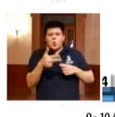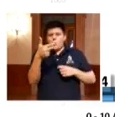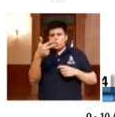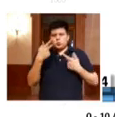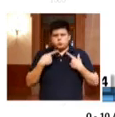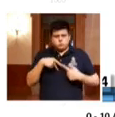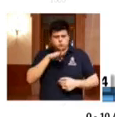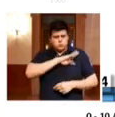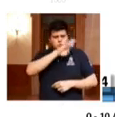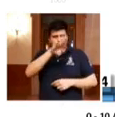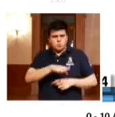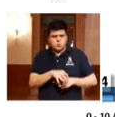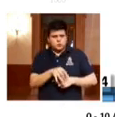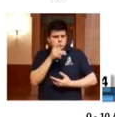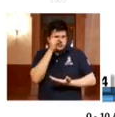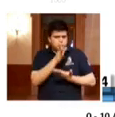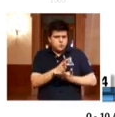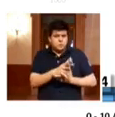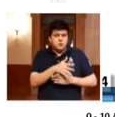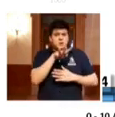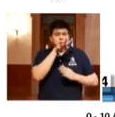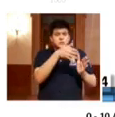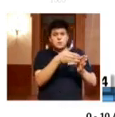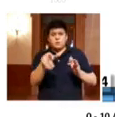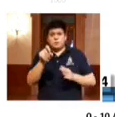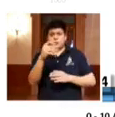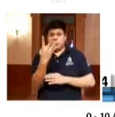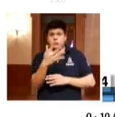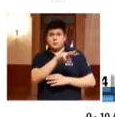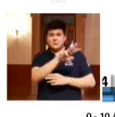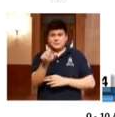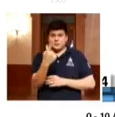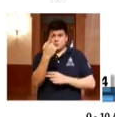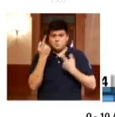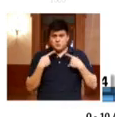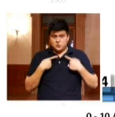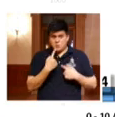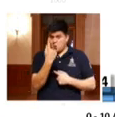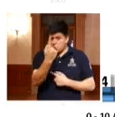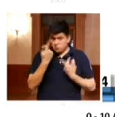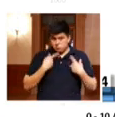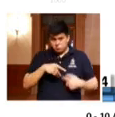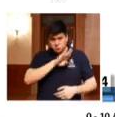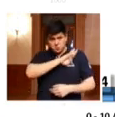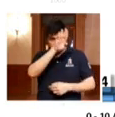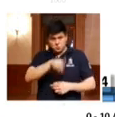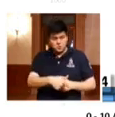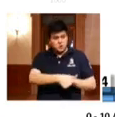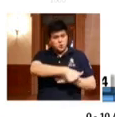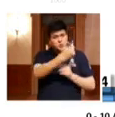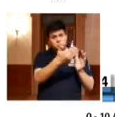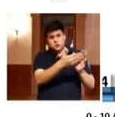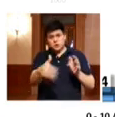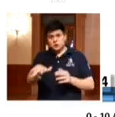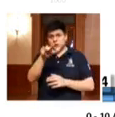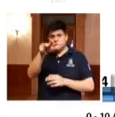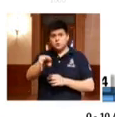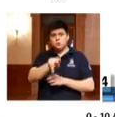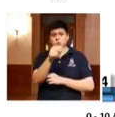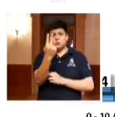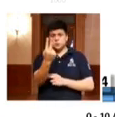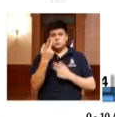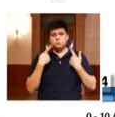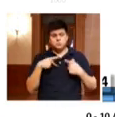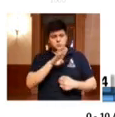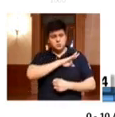día de hoy. En el de 19 a 24, 301 casos con una defunción. En el de 11 a 18, 82